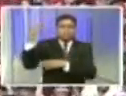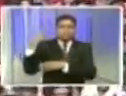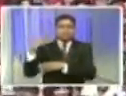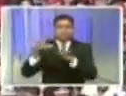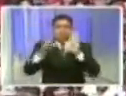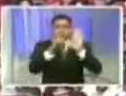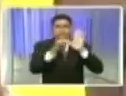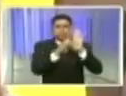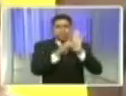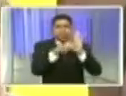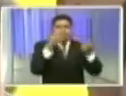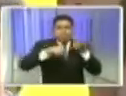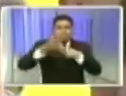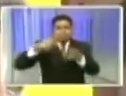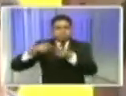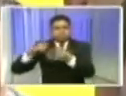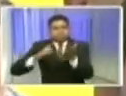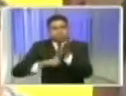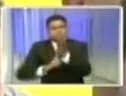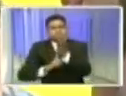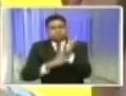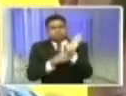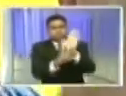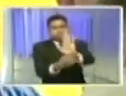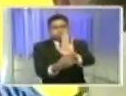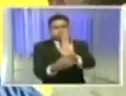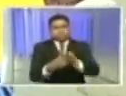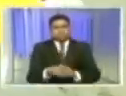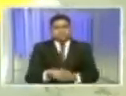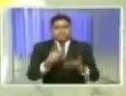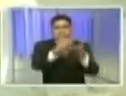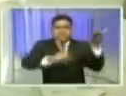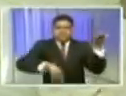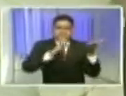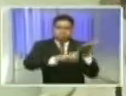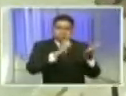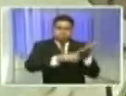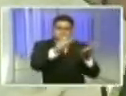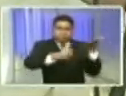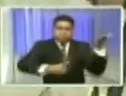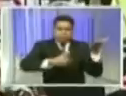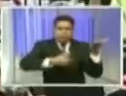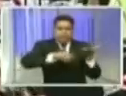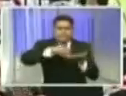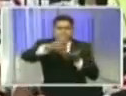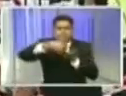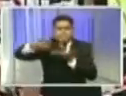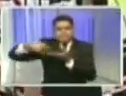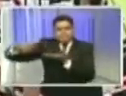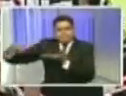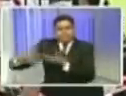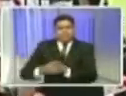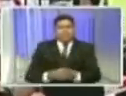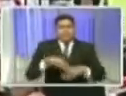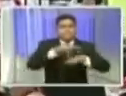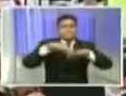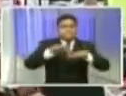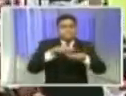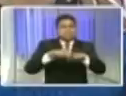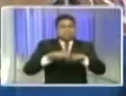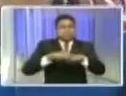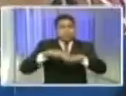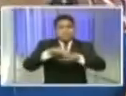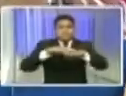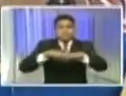el volante. Pero entonces hay que redactar los contenidos. Mervin Maldonado, ministro de la Juventud y el